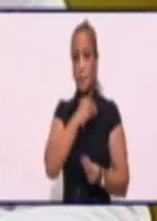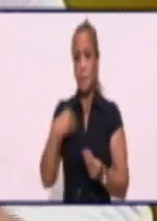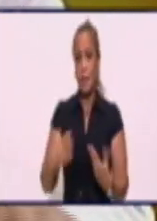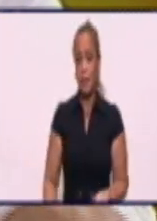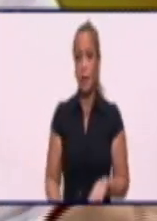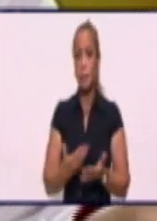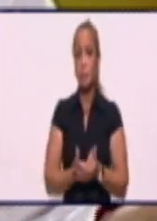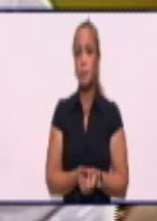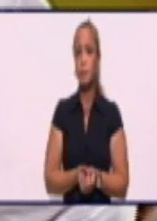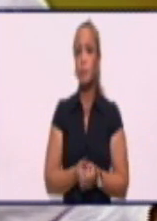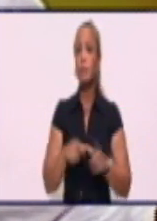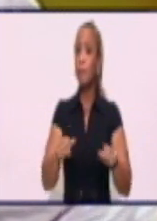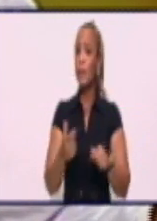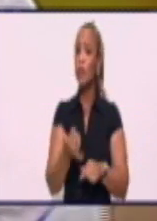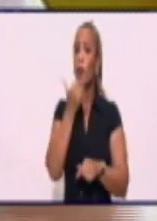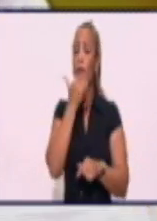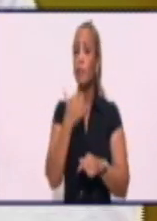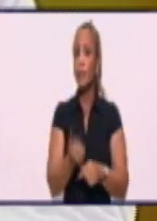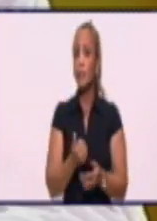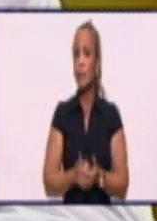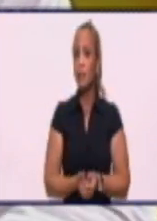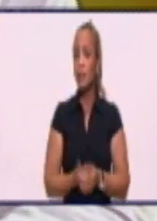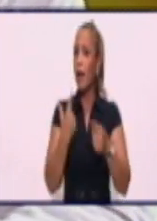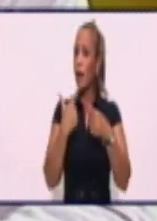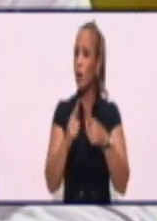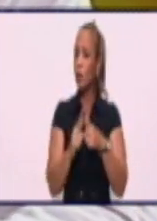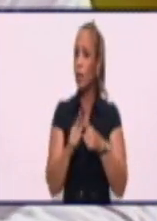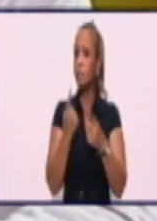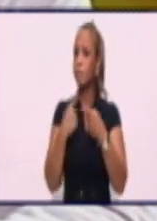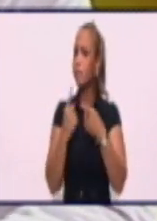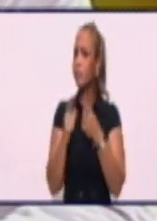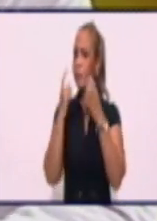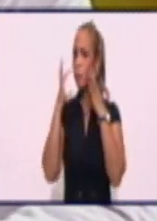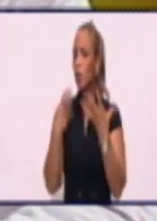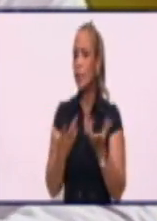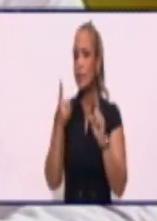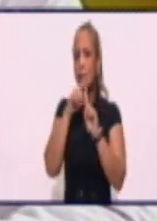todo esto afecta, sino también hay otro aspecto muy importante, es el tema